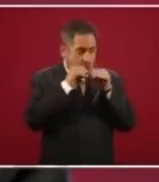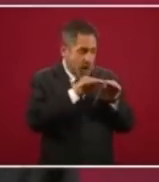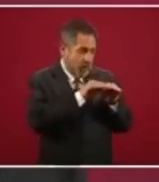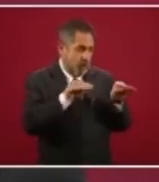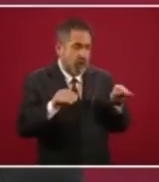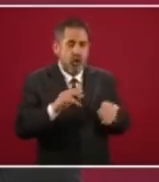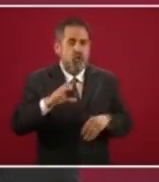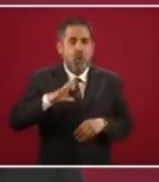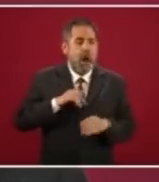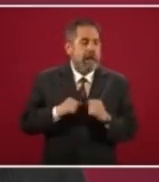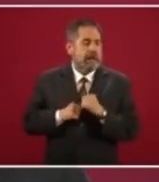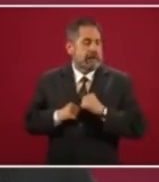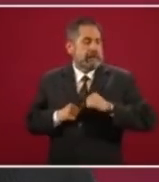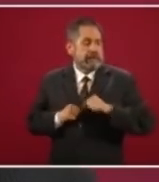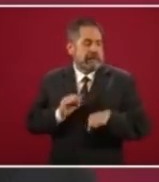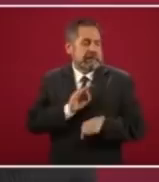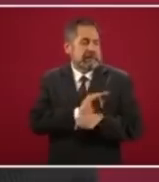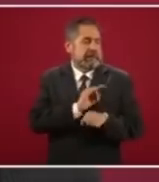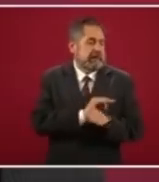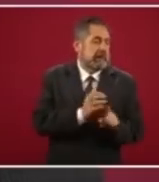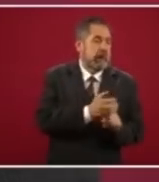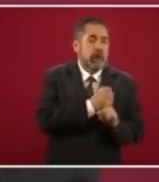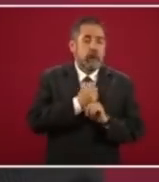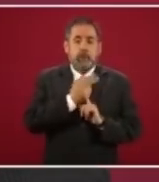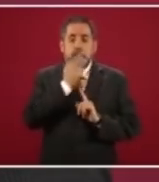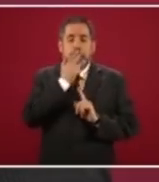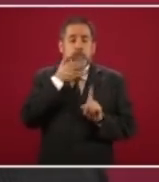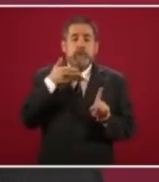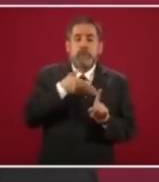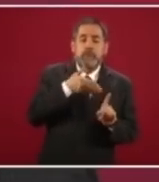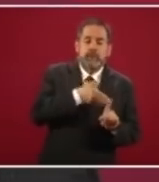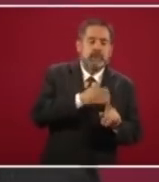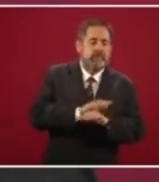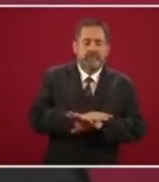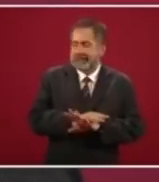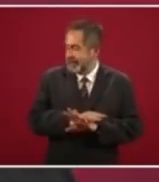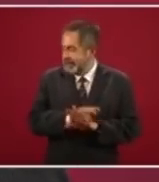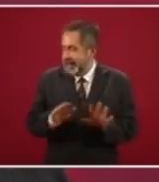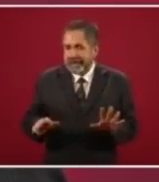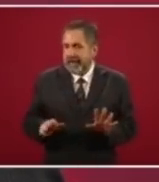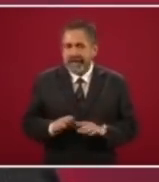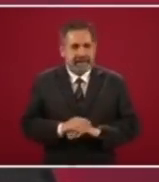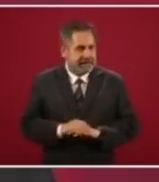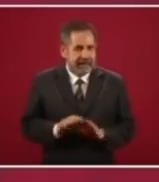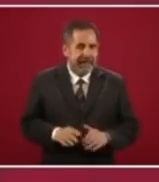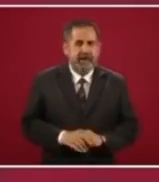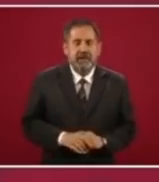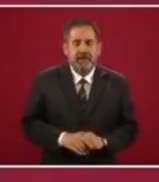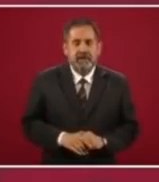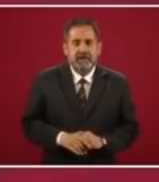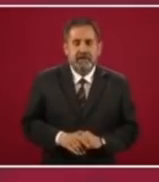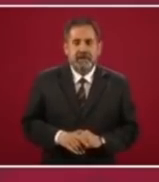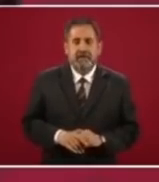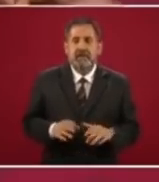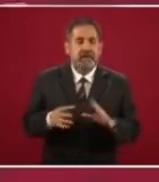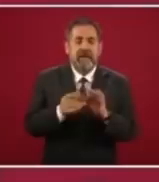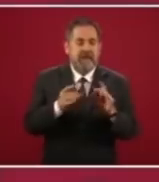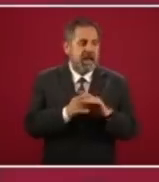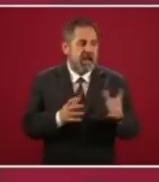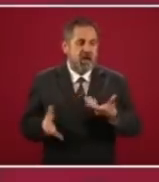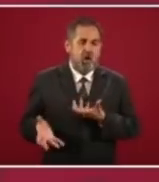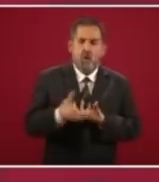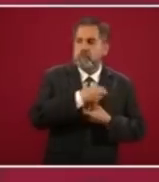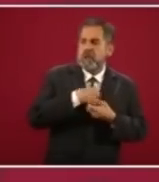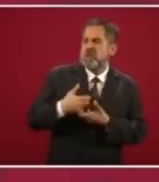que no se tienen empresas favoritas que lo acaparan todo.